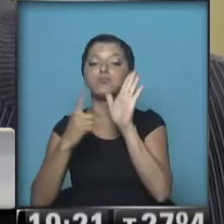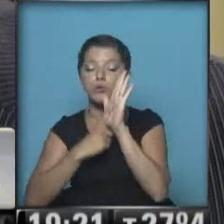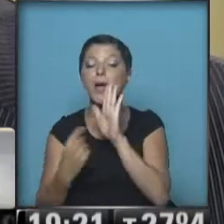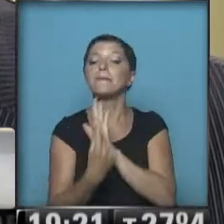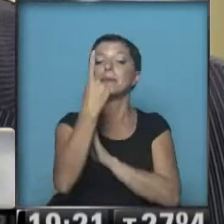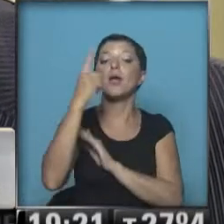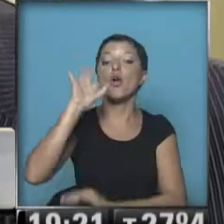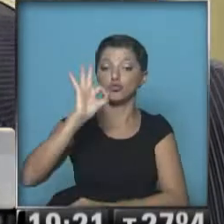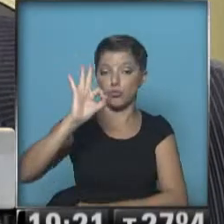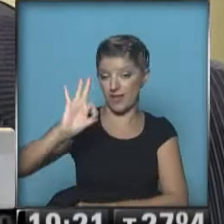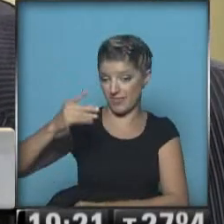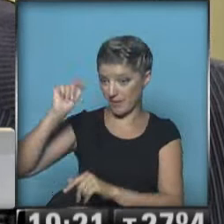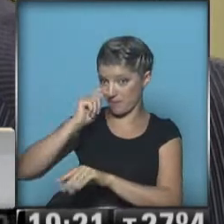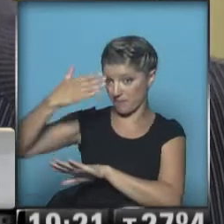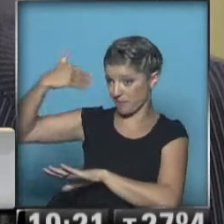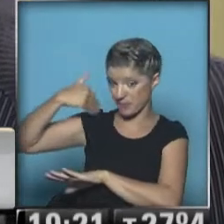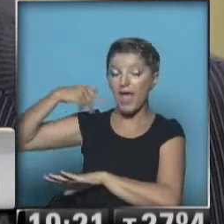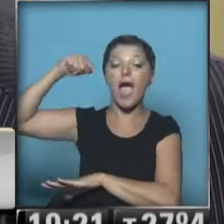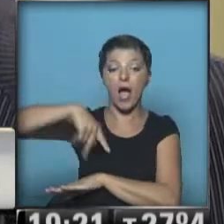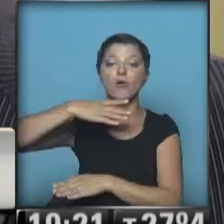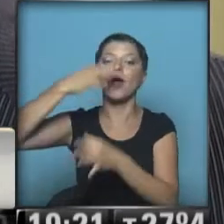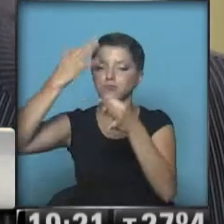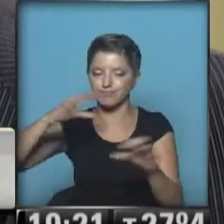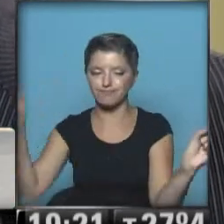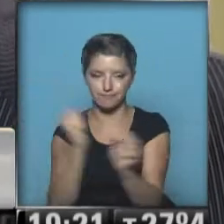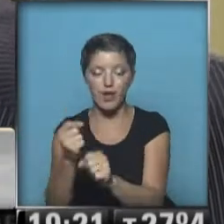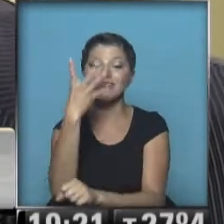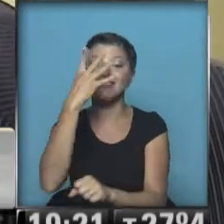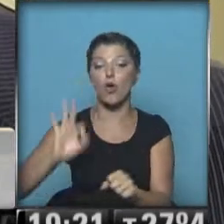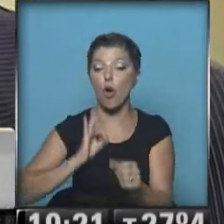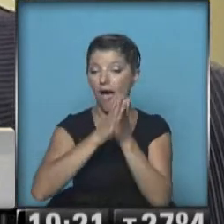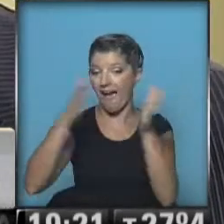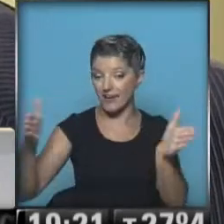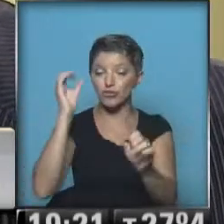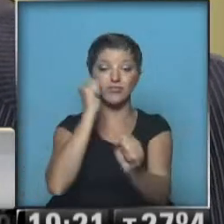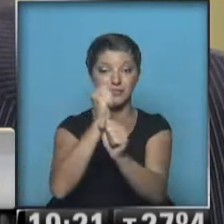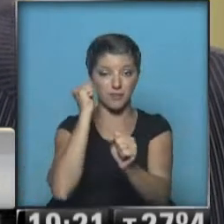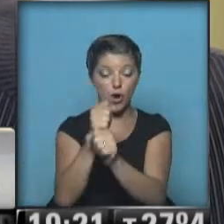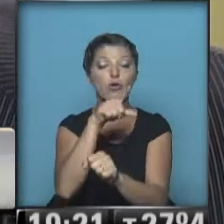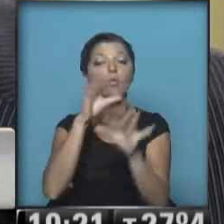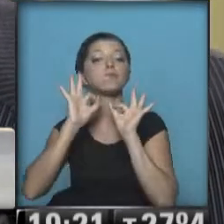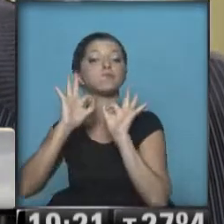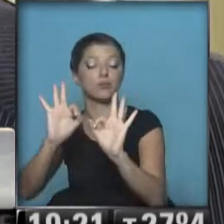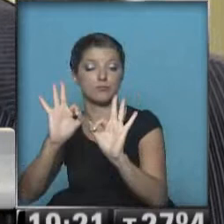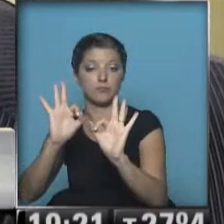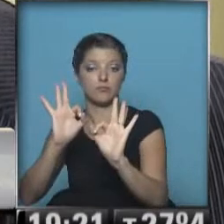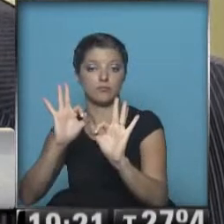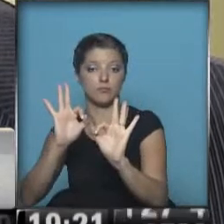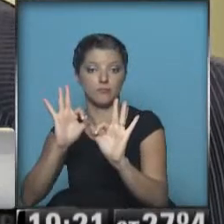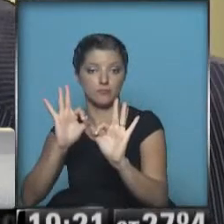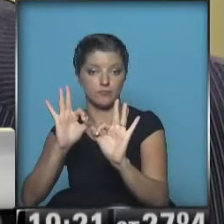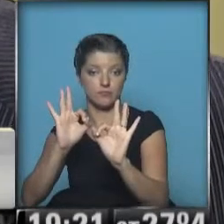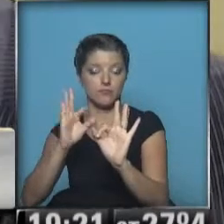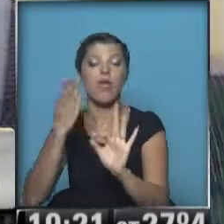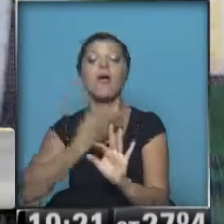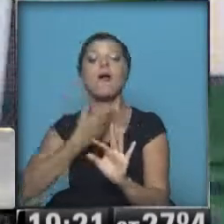1 de octubre pasado. La designación ahora formalizada es por 5 años, por lo que completará el mandato de Juan